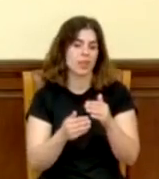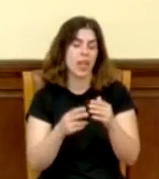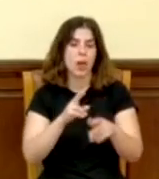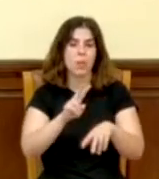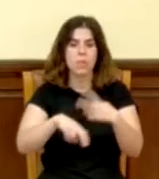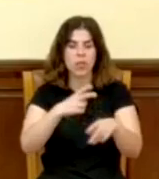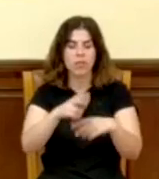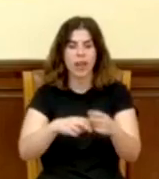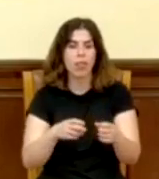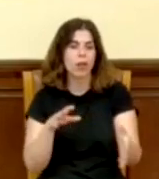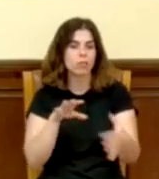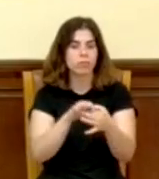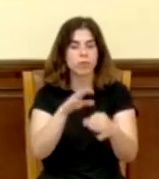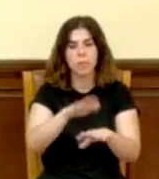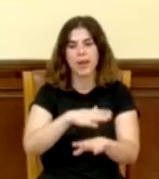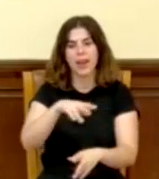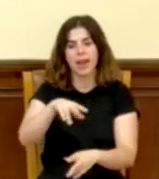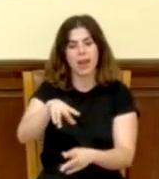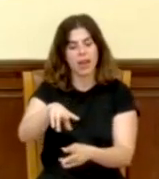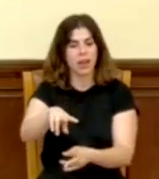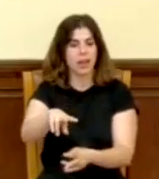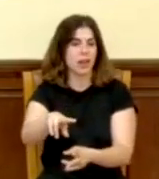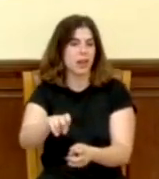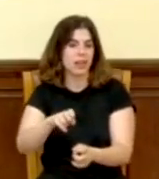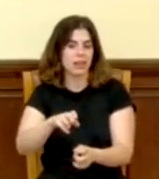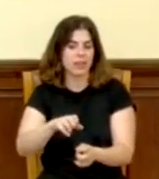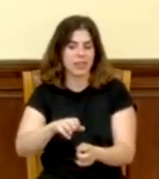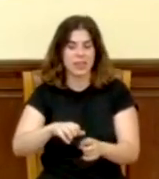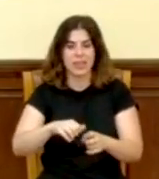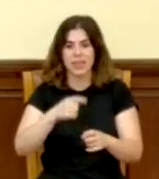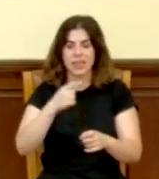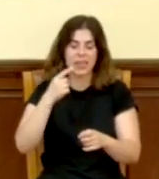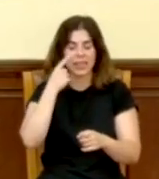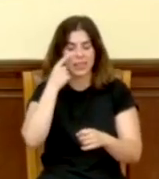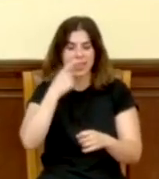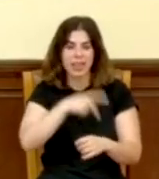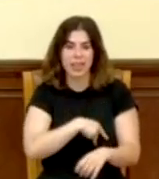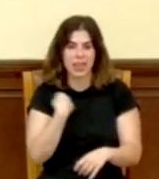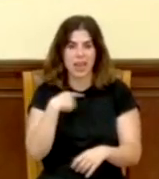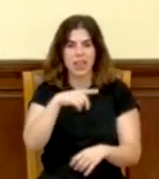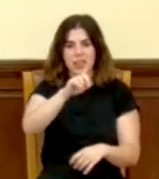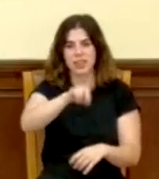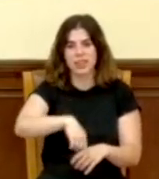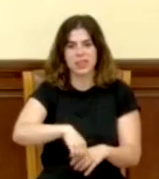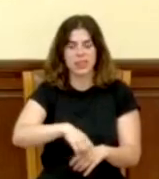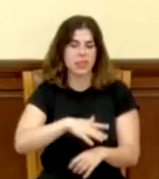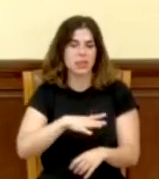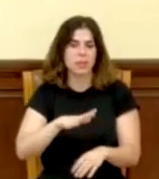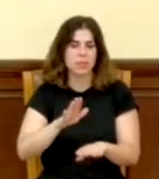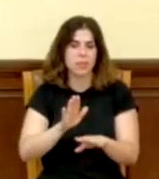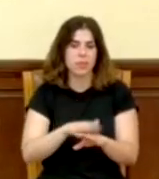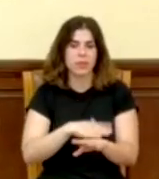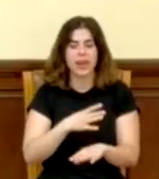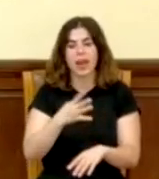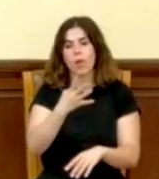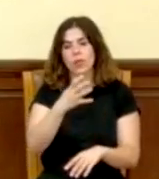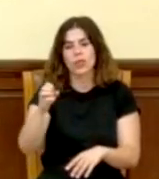control financiero de la Intervención General, en la que requería la depuración de la cuenta